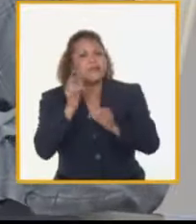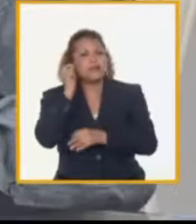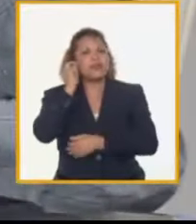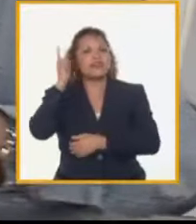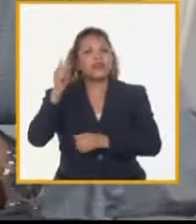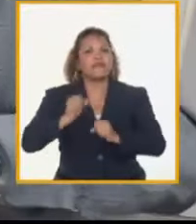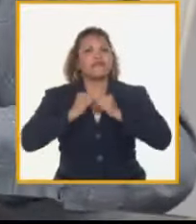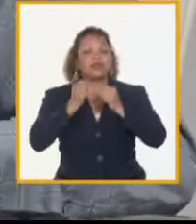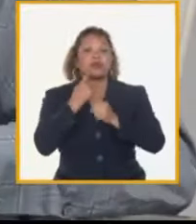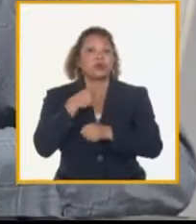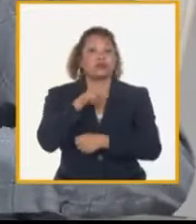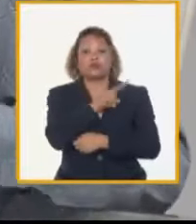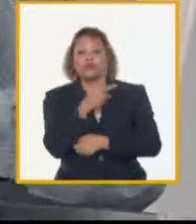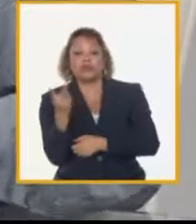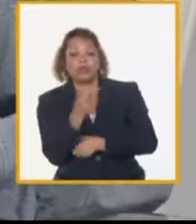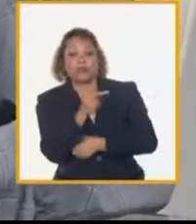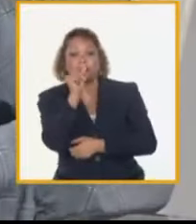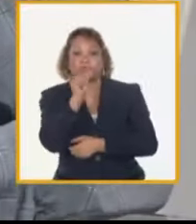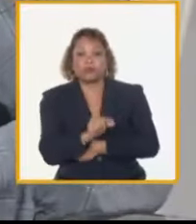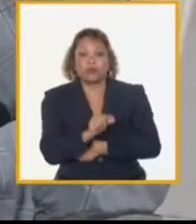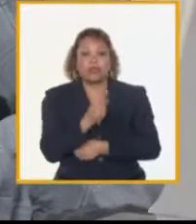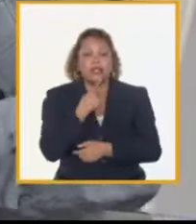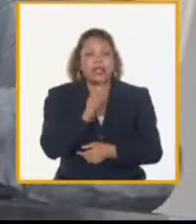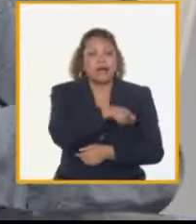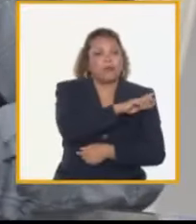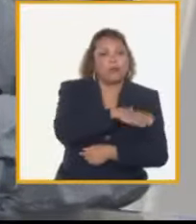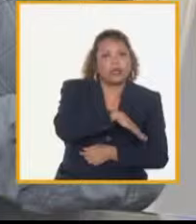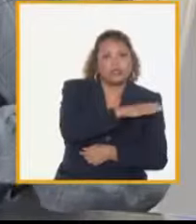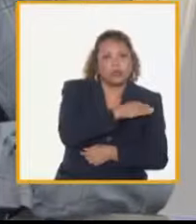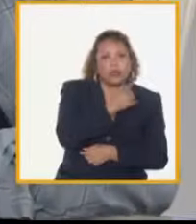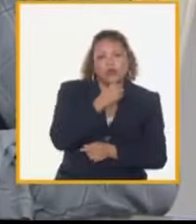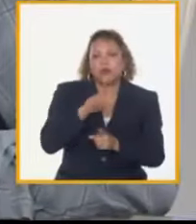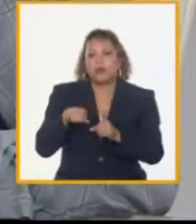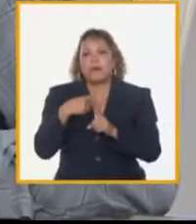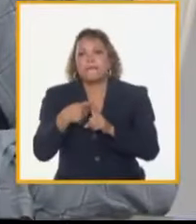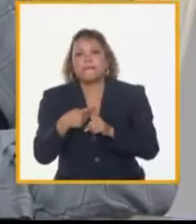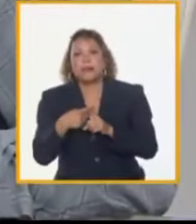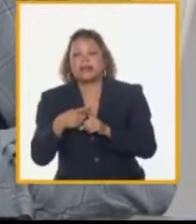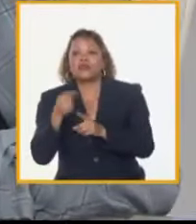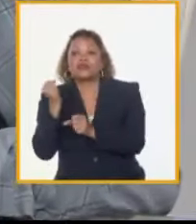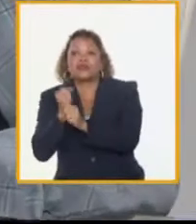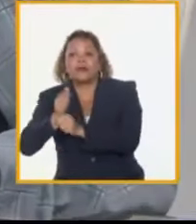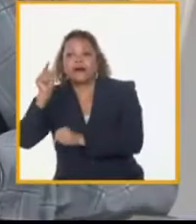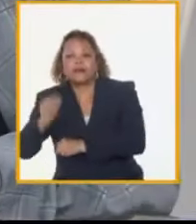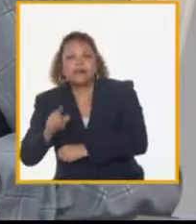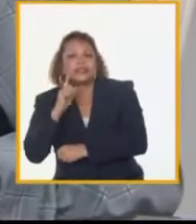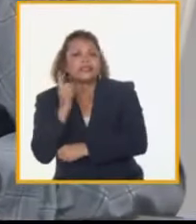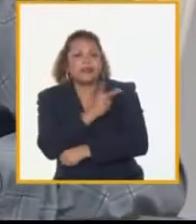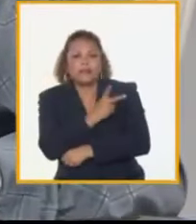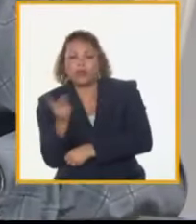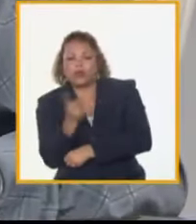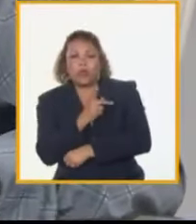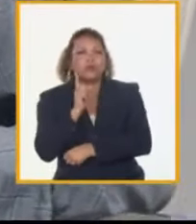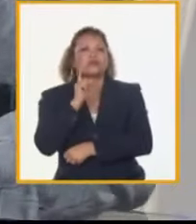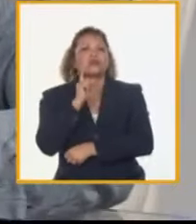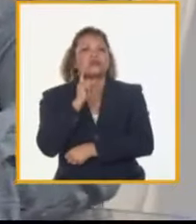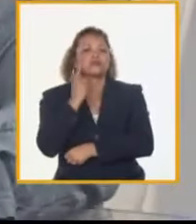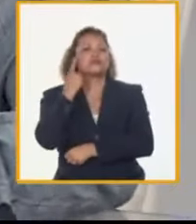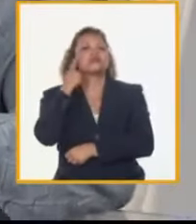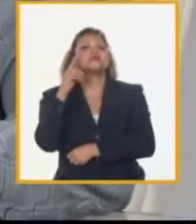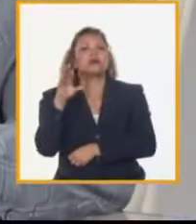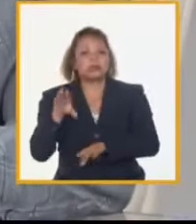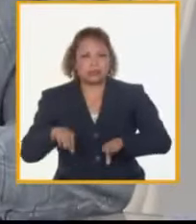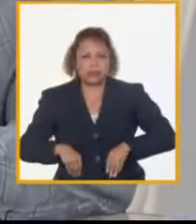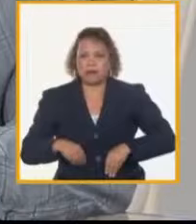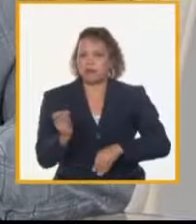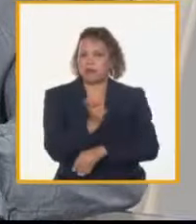Cuando usted escucha a los dos clientes que tiene, tanto a la población como a sus trabajadores, siempre las decisiones son mejores acertadas.